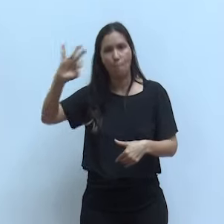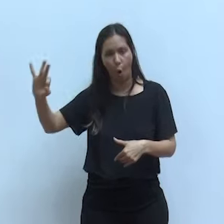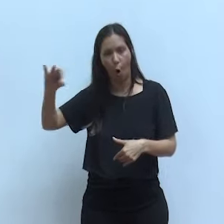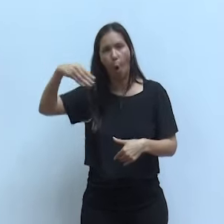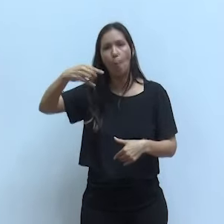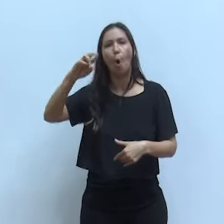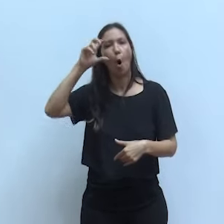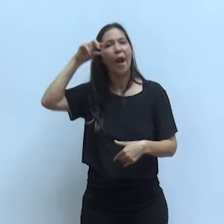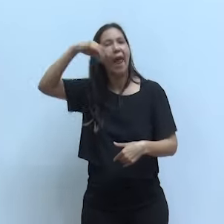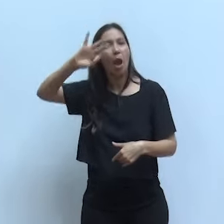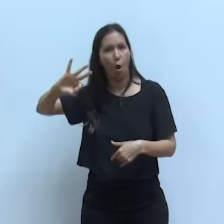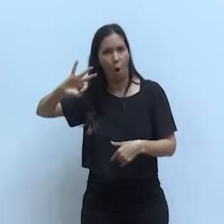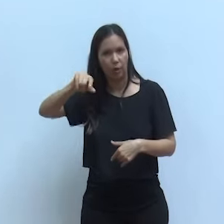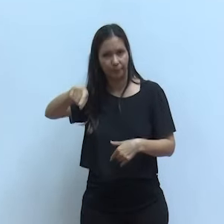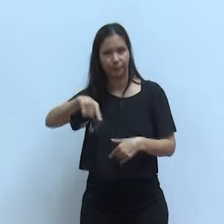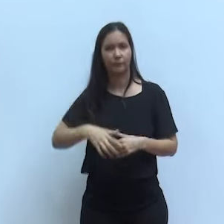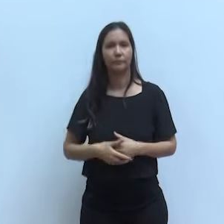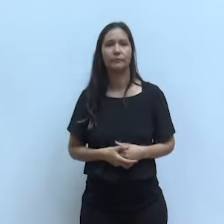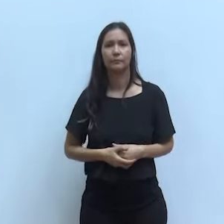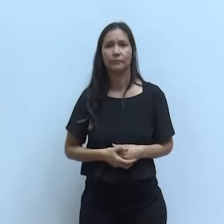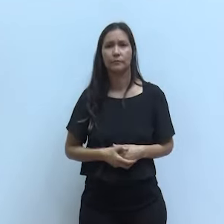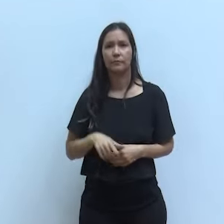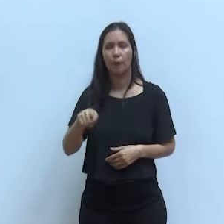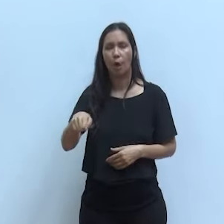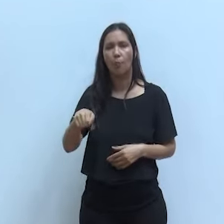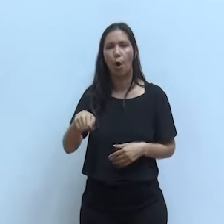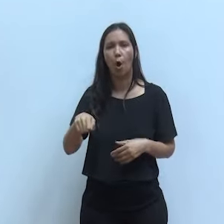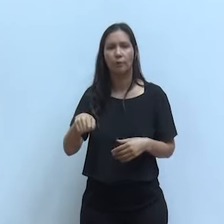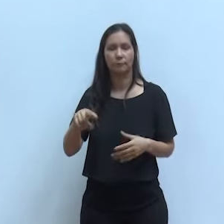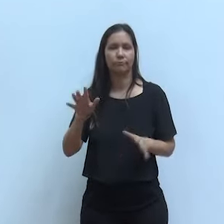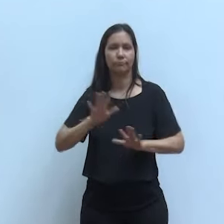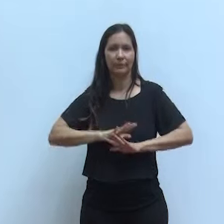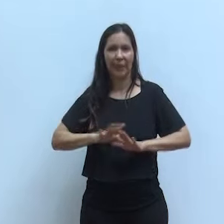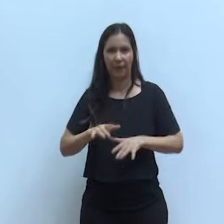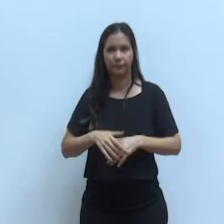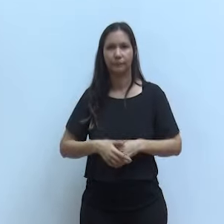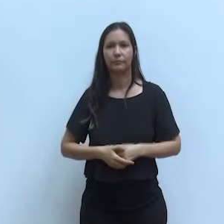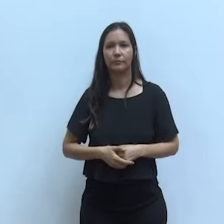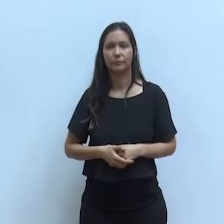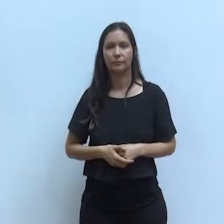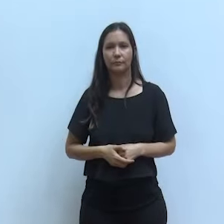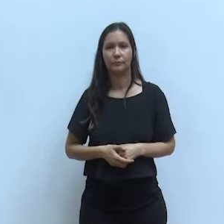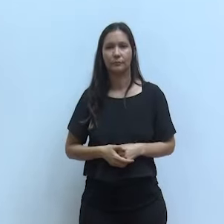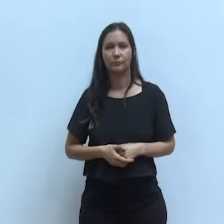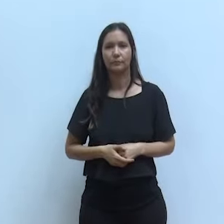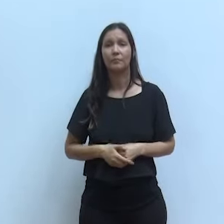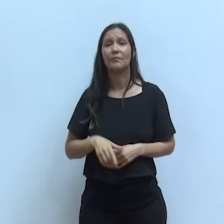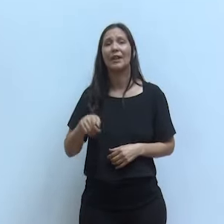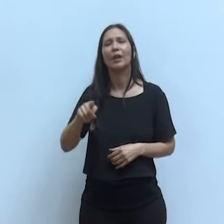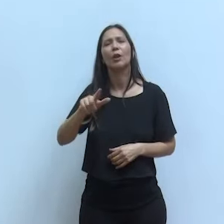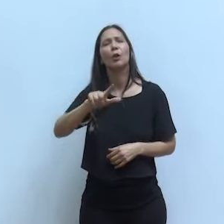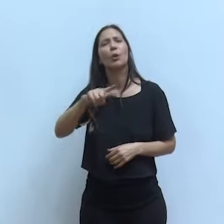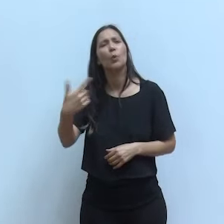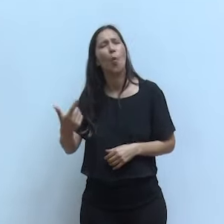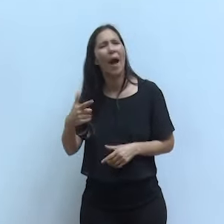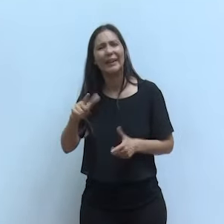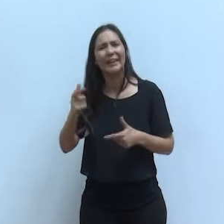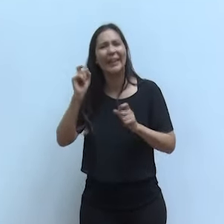modo ya más drástico aún no hay nadie sí que comparta las ideas neoliberales y que sea